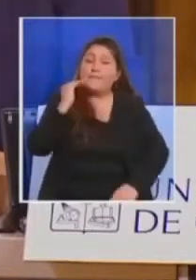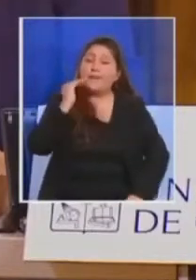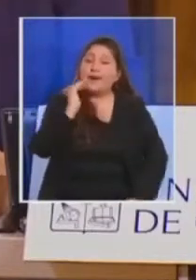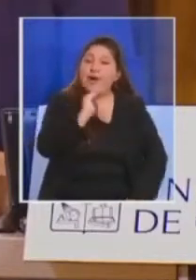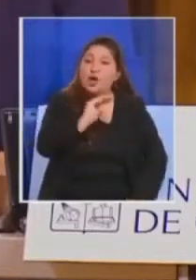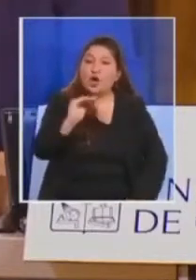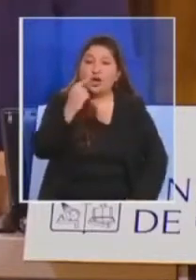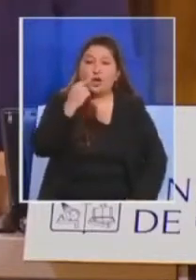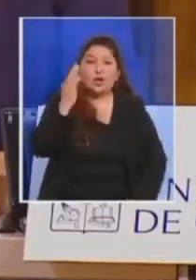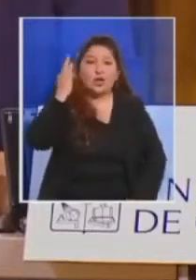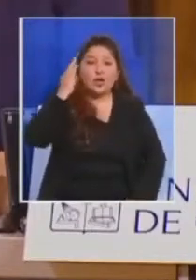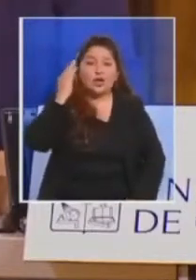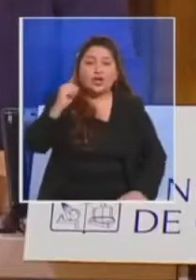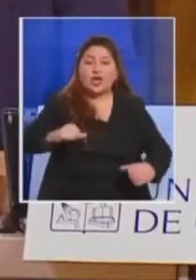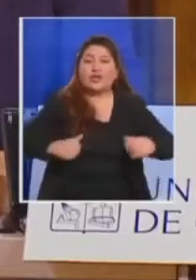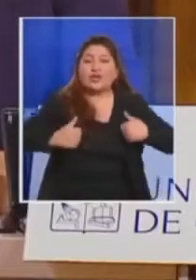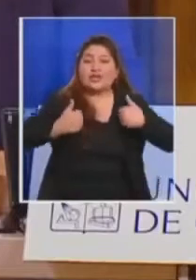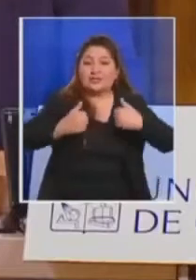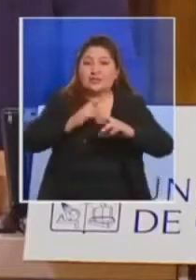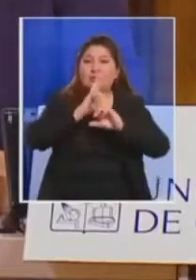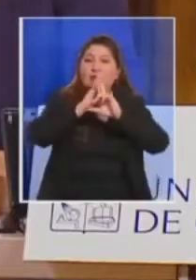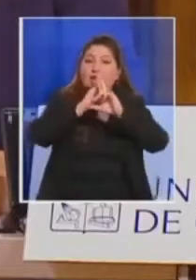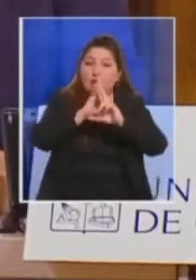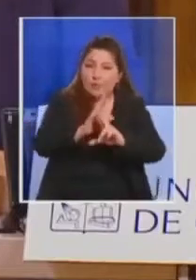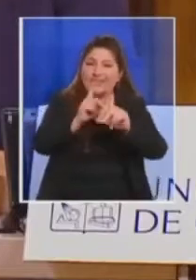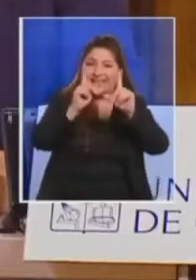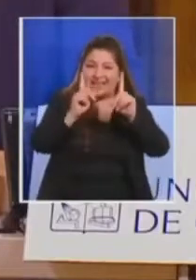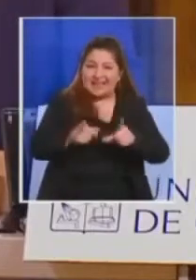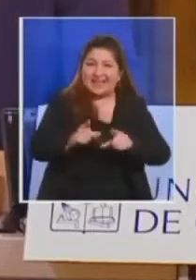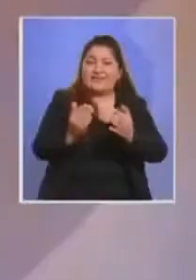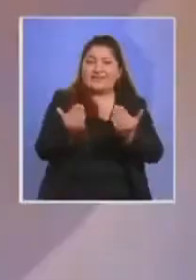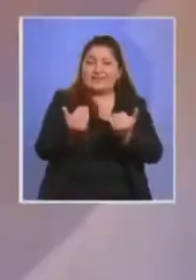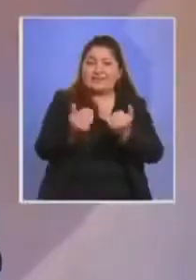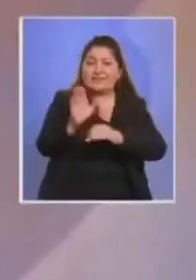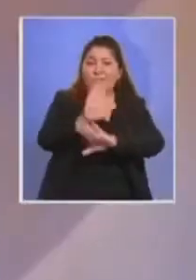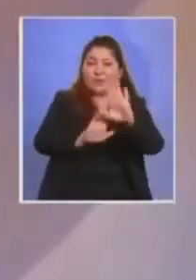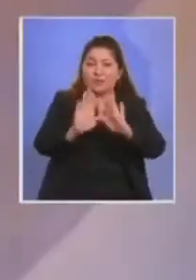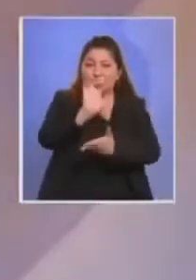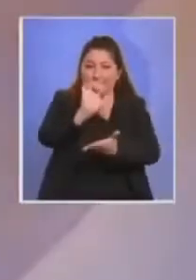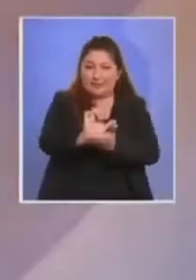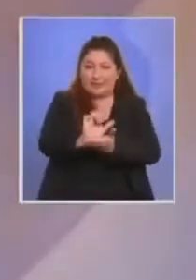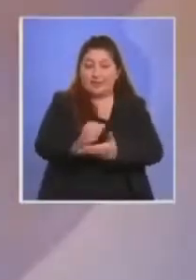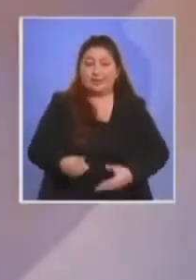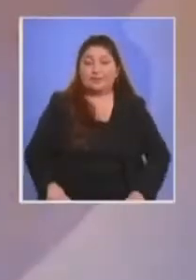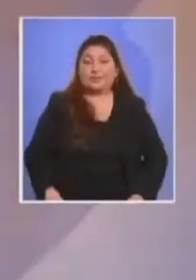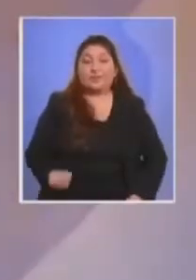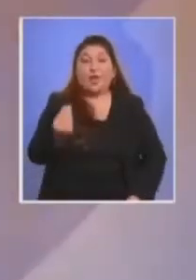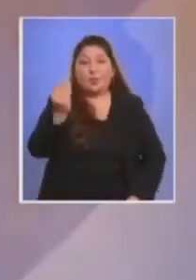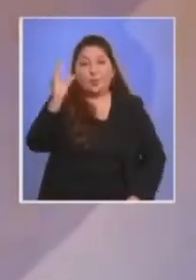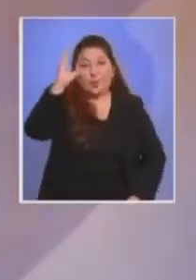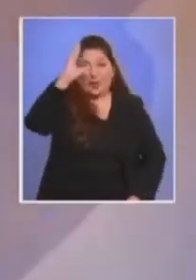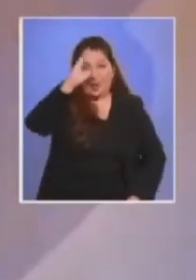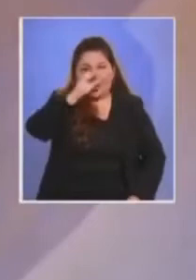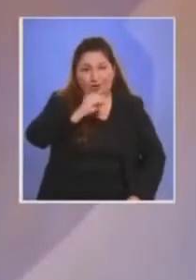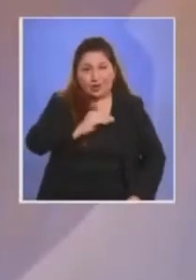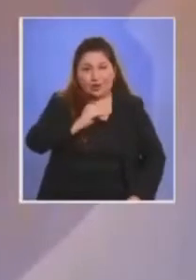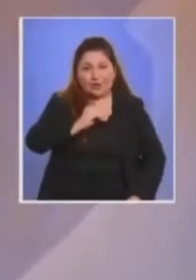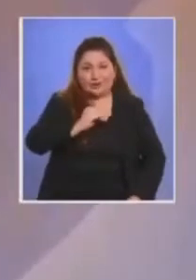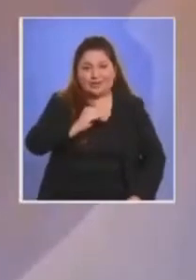Chile una respuesta cuando necesitan protección del Estado? Buenas noches. Gracias por la invitación en esta universidad donde me